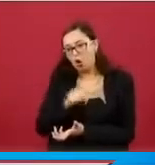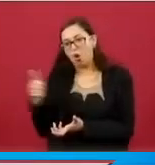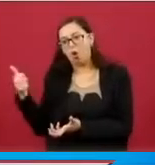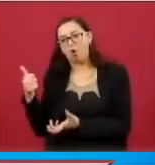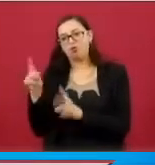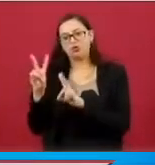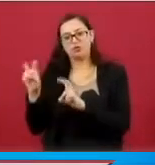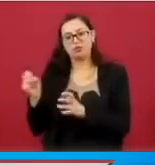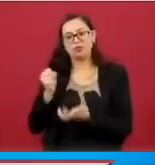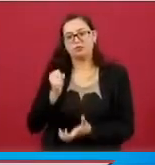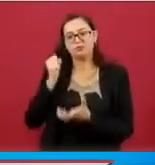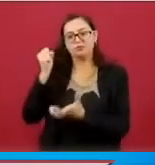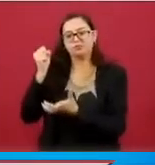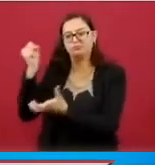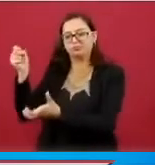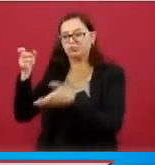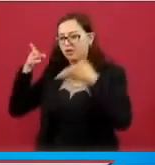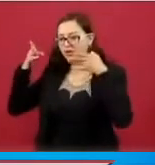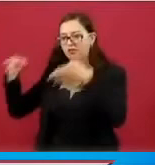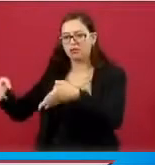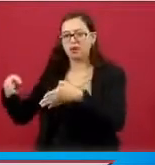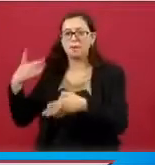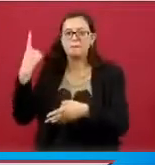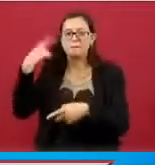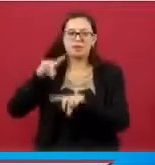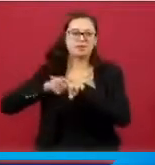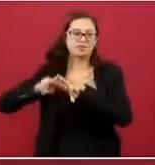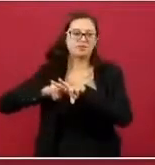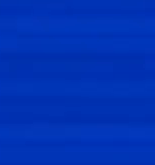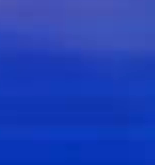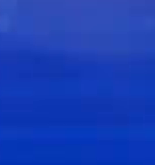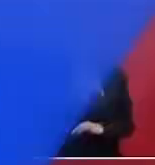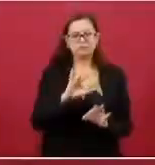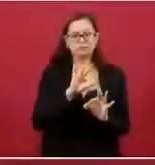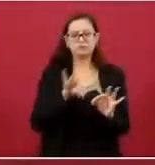deporte. El partido de la NFL se realizará este año.